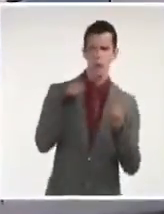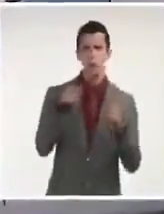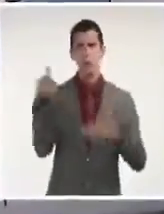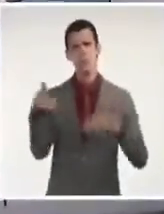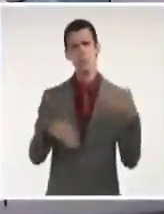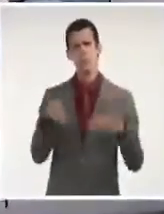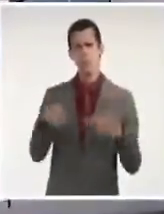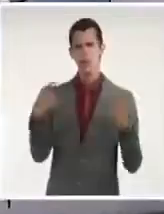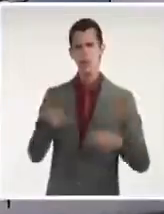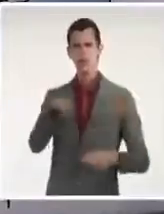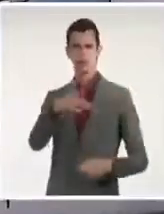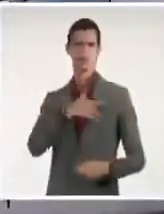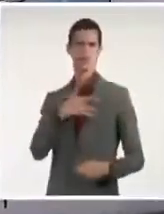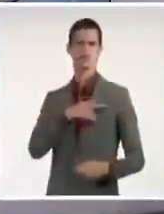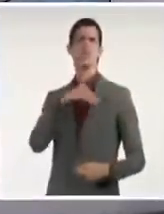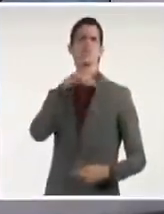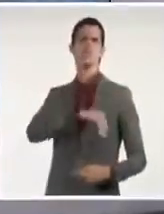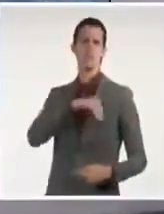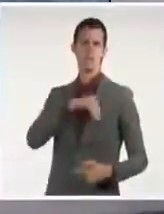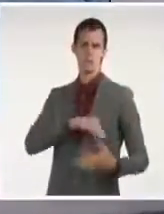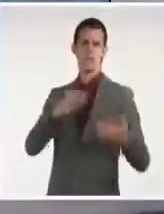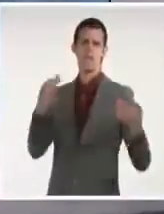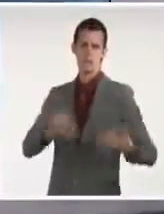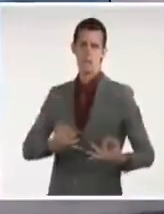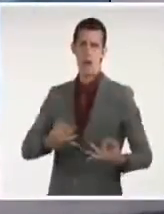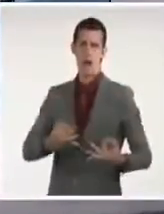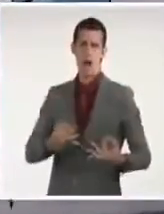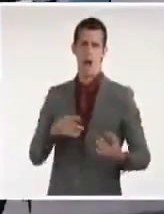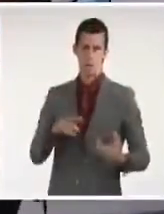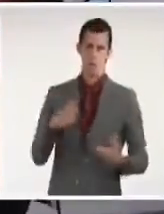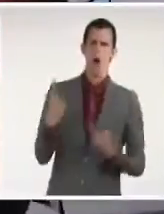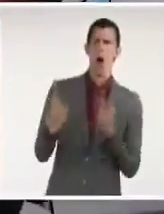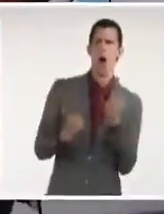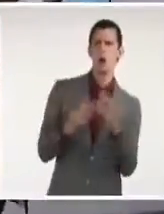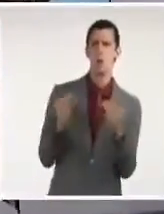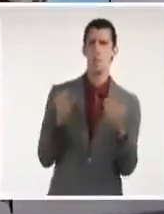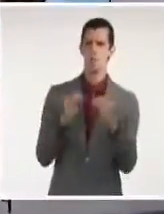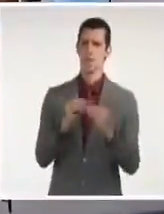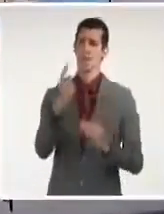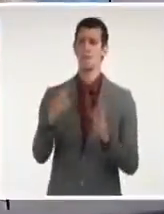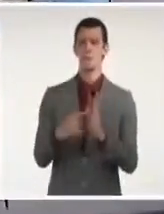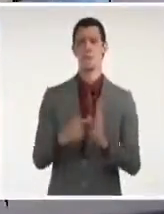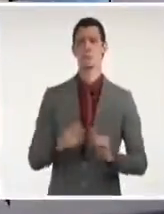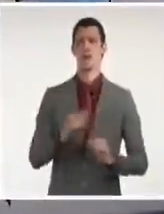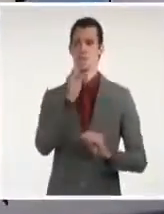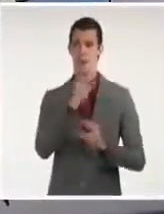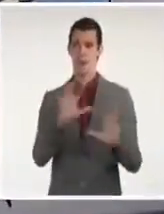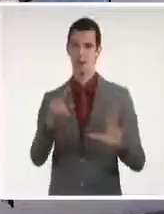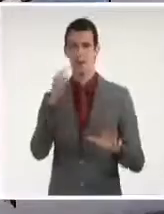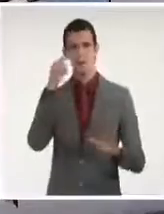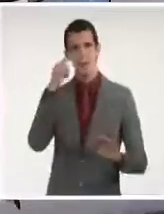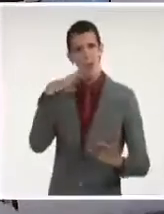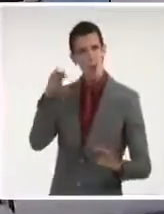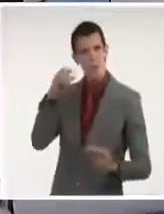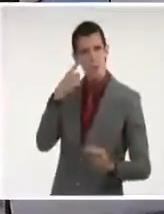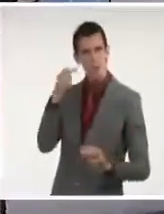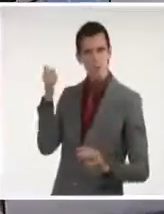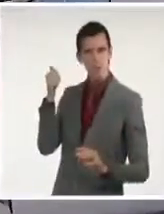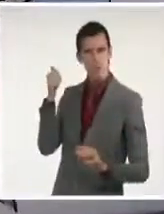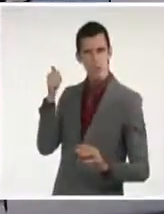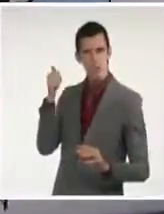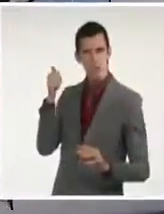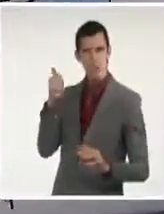no convencional, pero guerra al fin. La primera mentira es que solo son protestas pacíficas